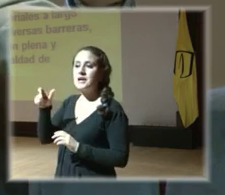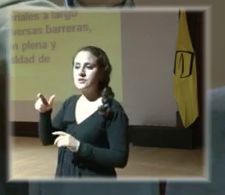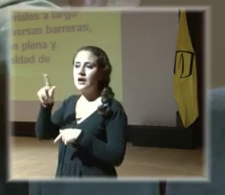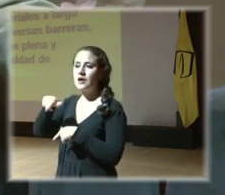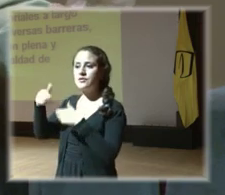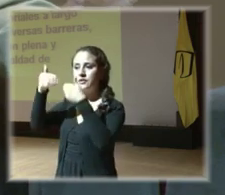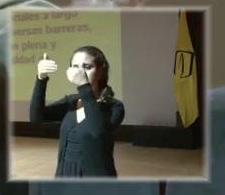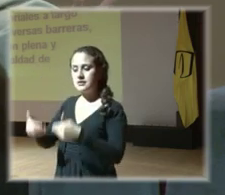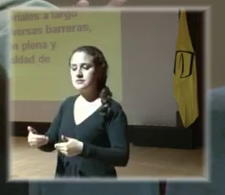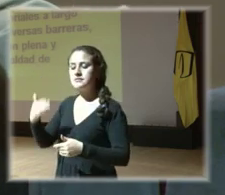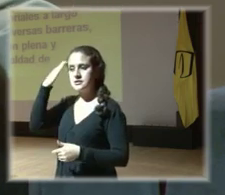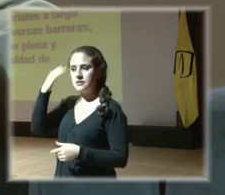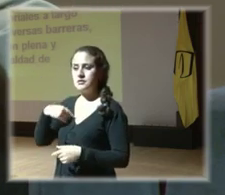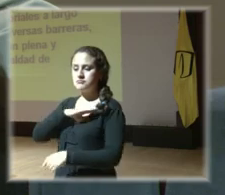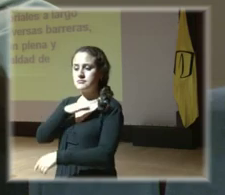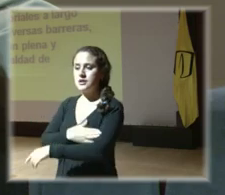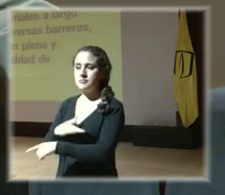capacidad de ejercicio,